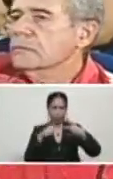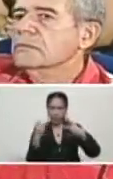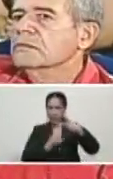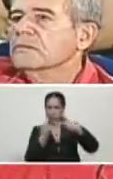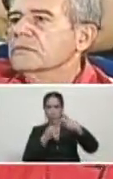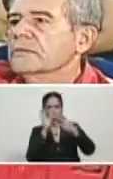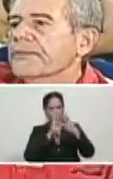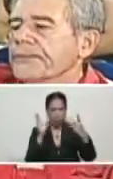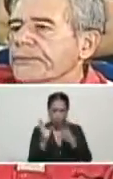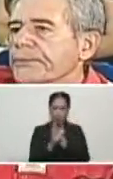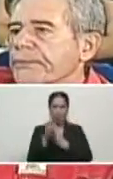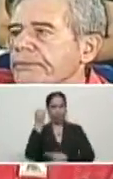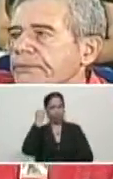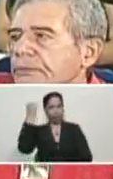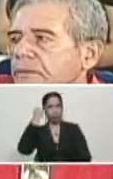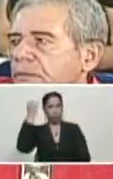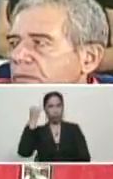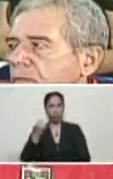culturales, ideológicos,